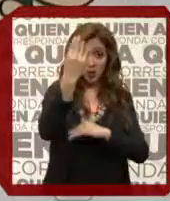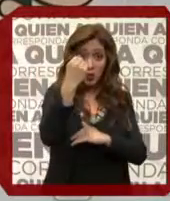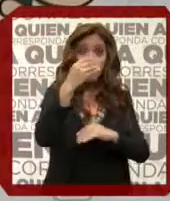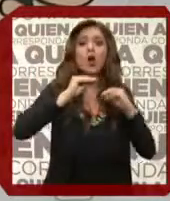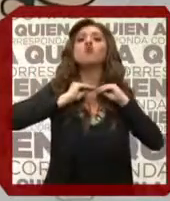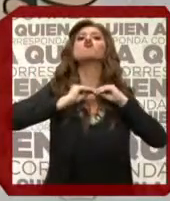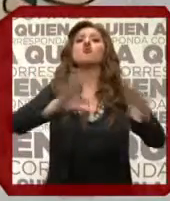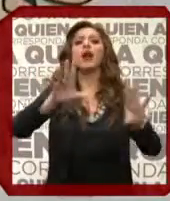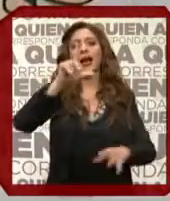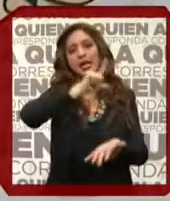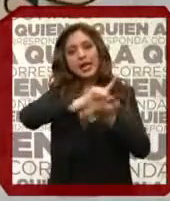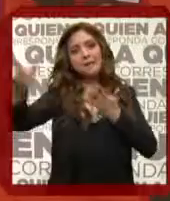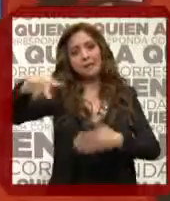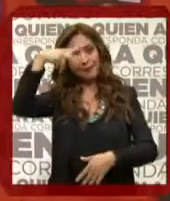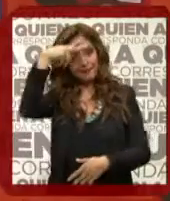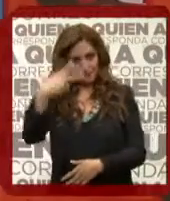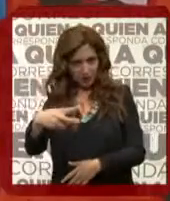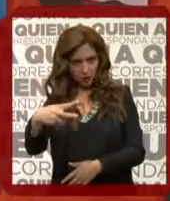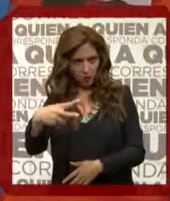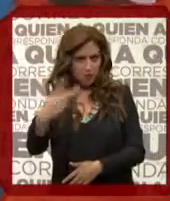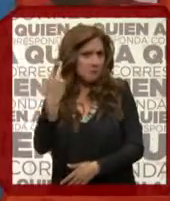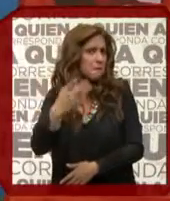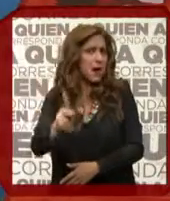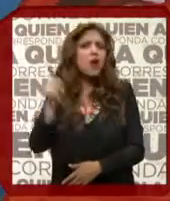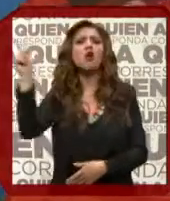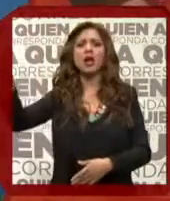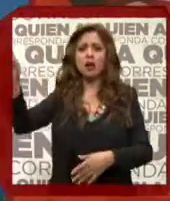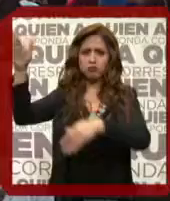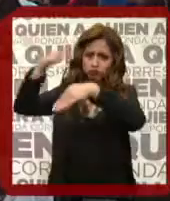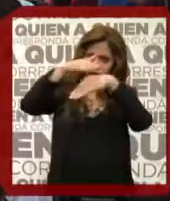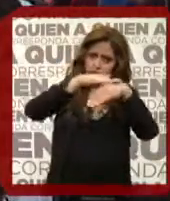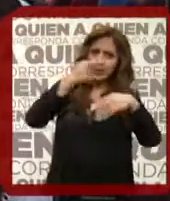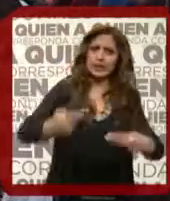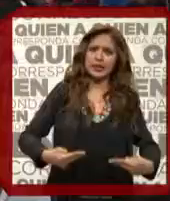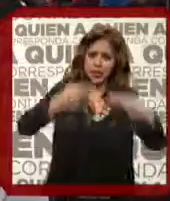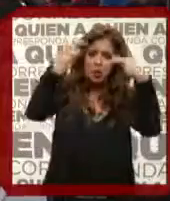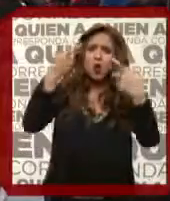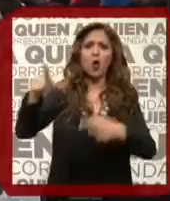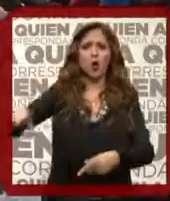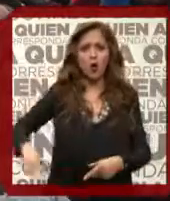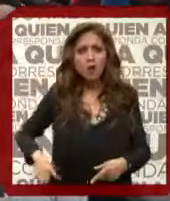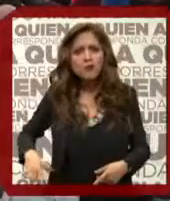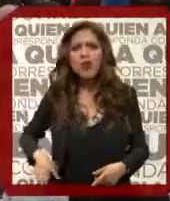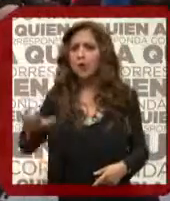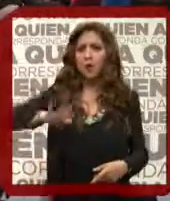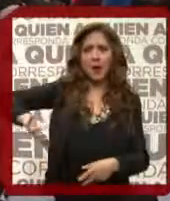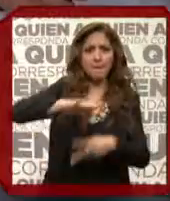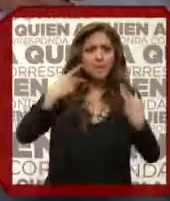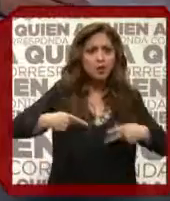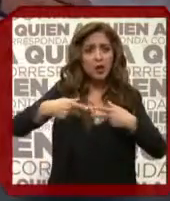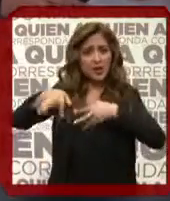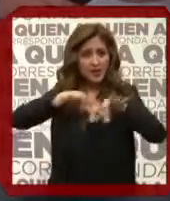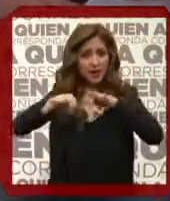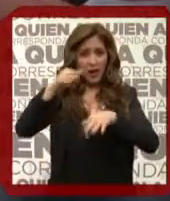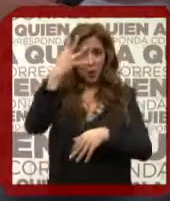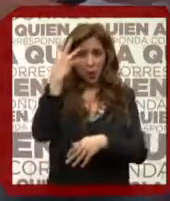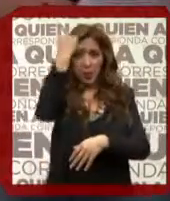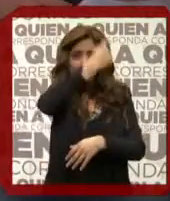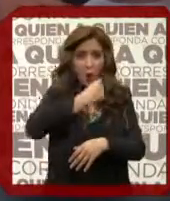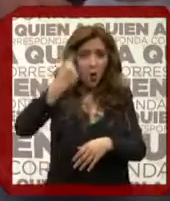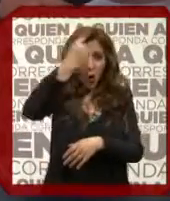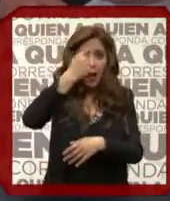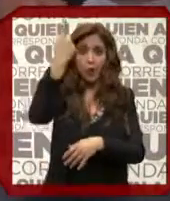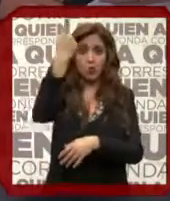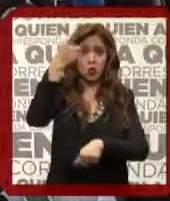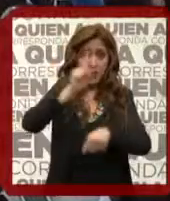campaña Limpiemos Nuestro México, convocando empresas, gobiernos y sociedad para trabajar en equipo durante 4 horas en un solo